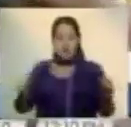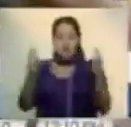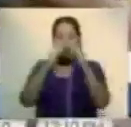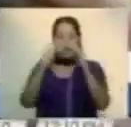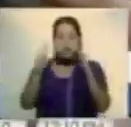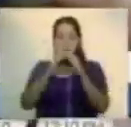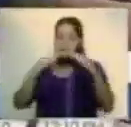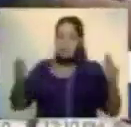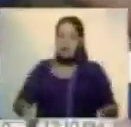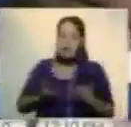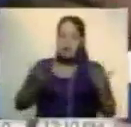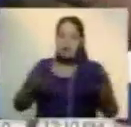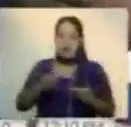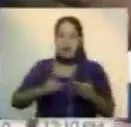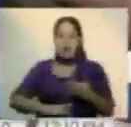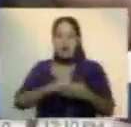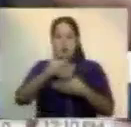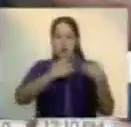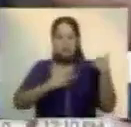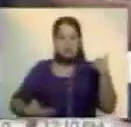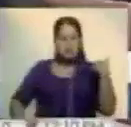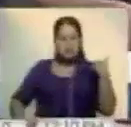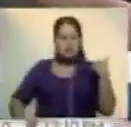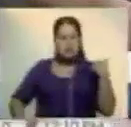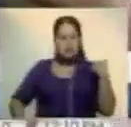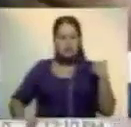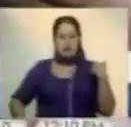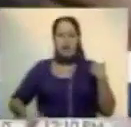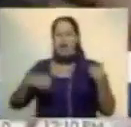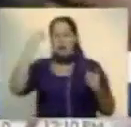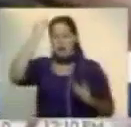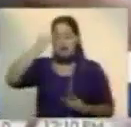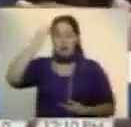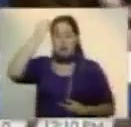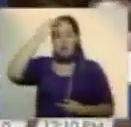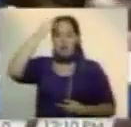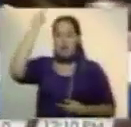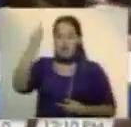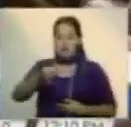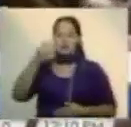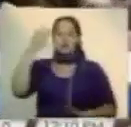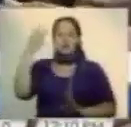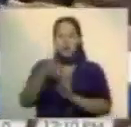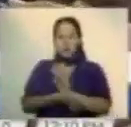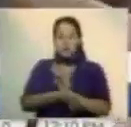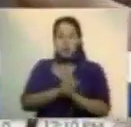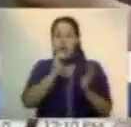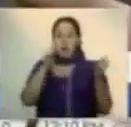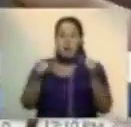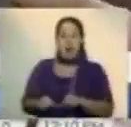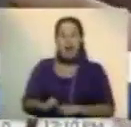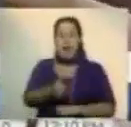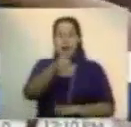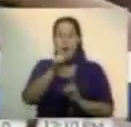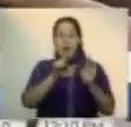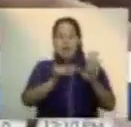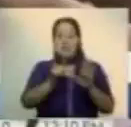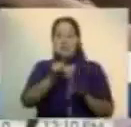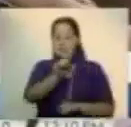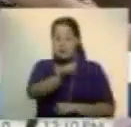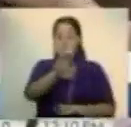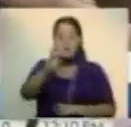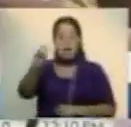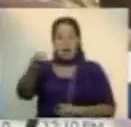está adelantando el presidente. Sí, bueno, insisto, yo creo que la situación de crisis donde hay más de 100.000